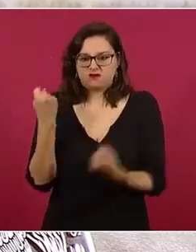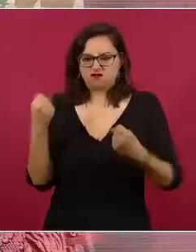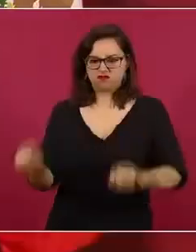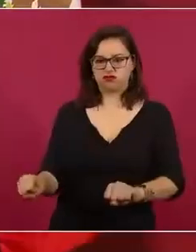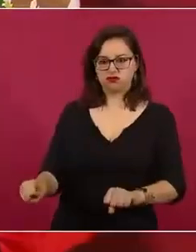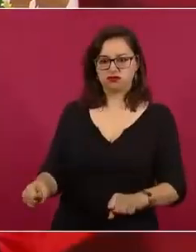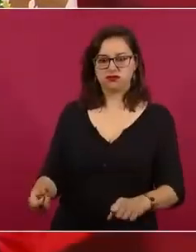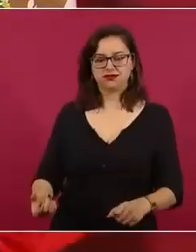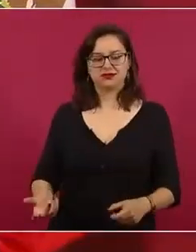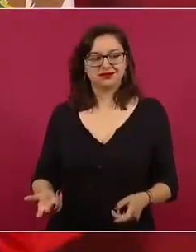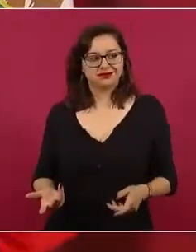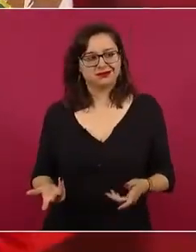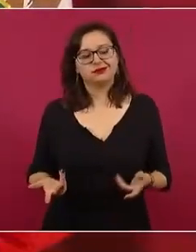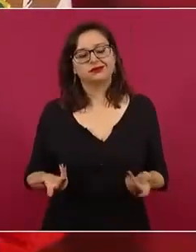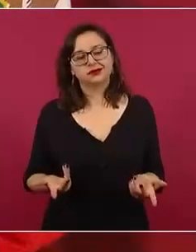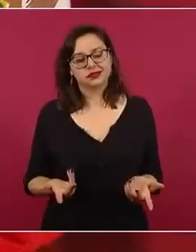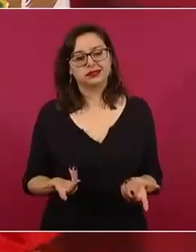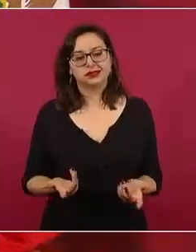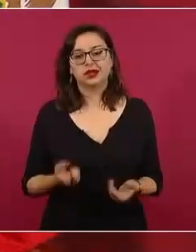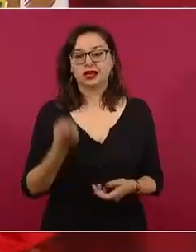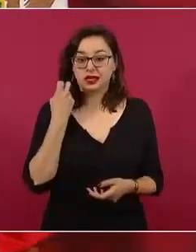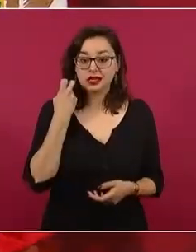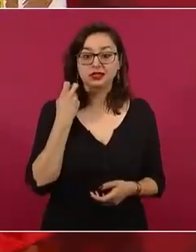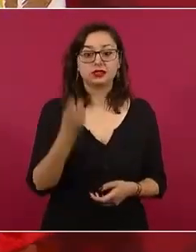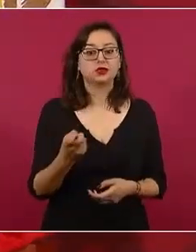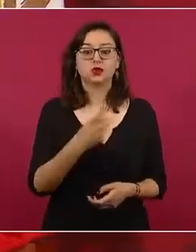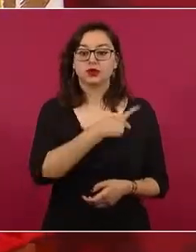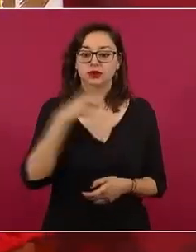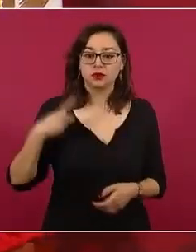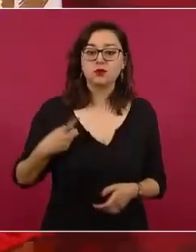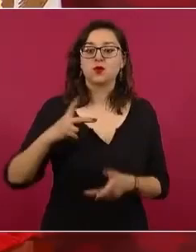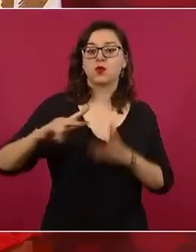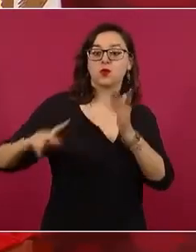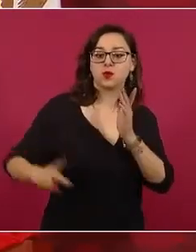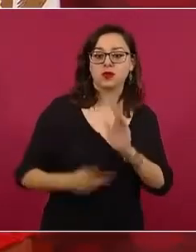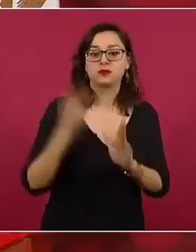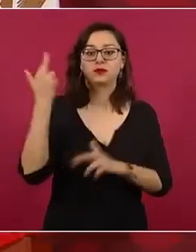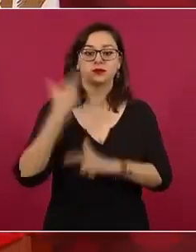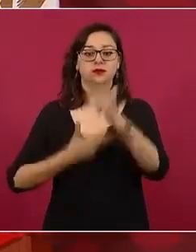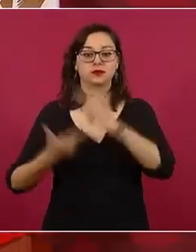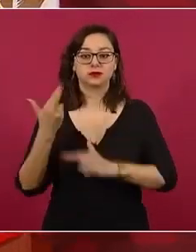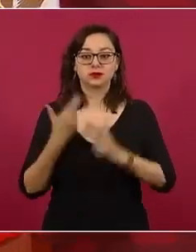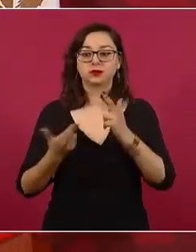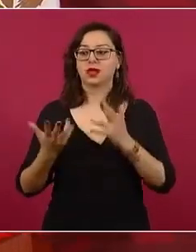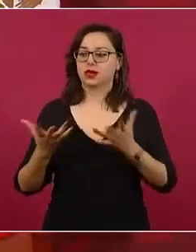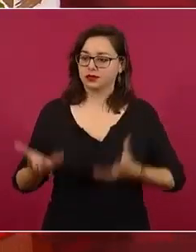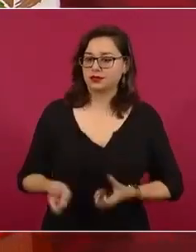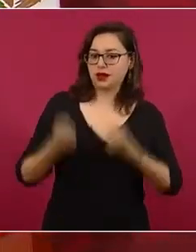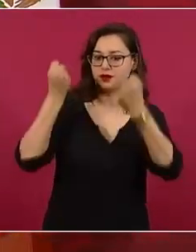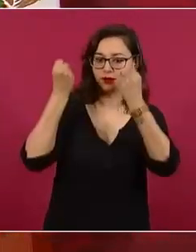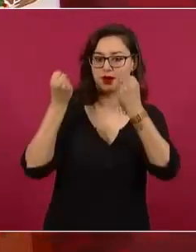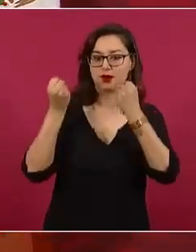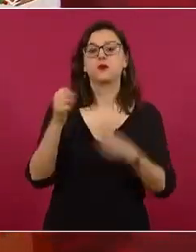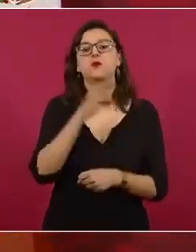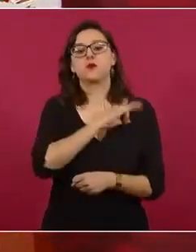Entonces, vamos a la renovación. Hay condiciones ahora